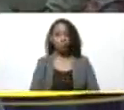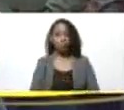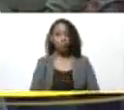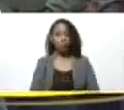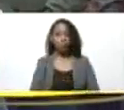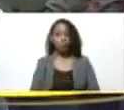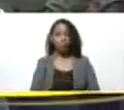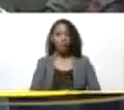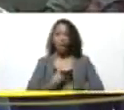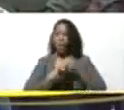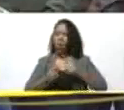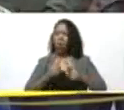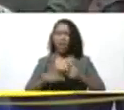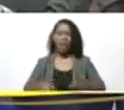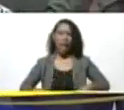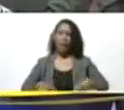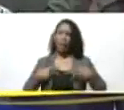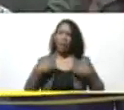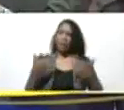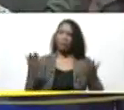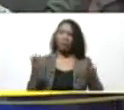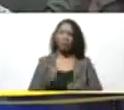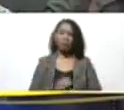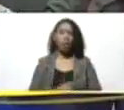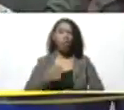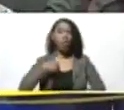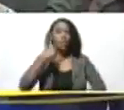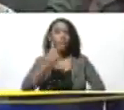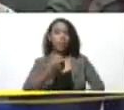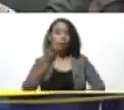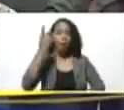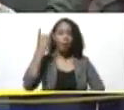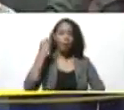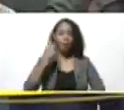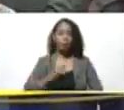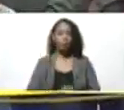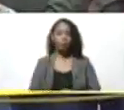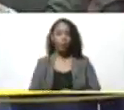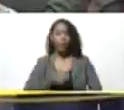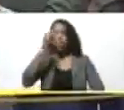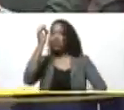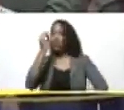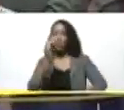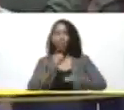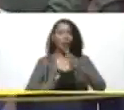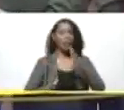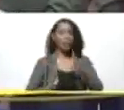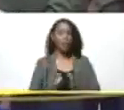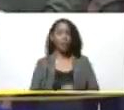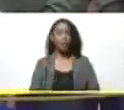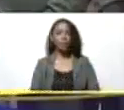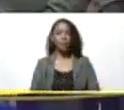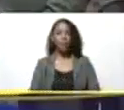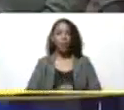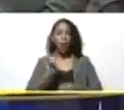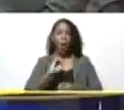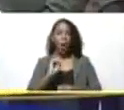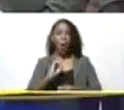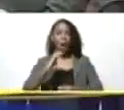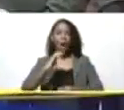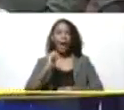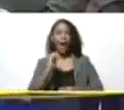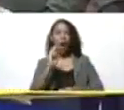Qué cosas de la vida, ¿verdad? Yo decía ayer, ¿casualidades o